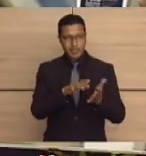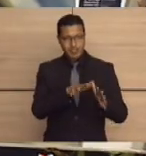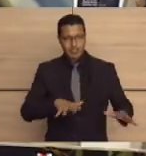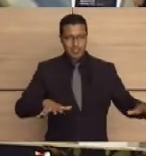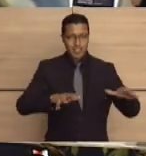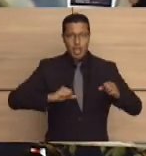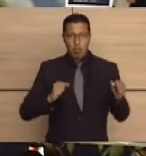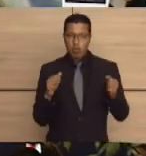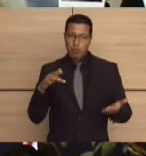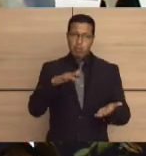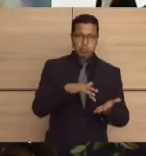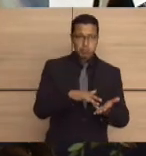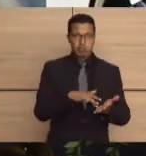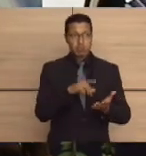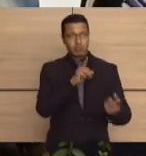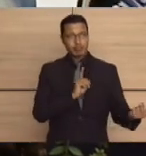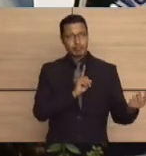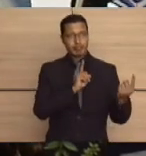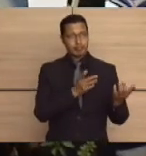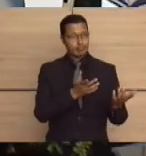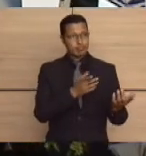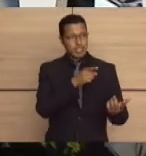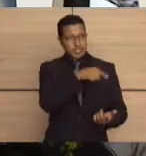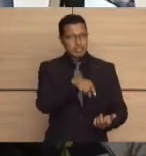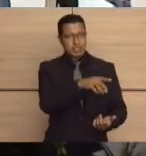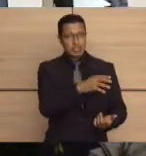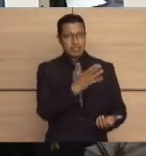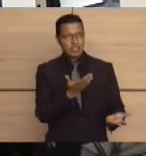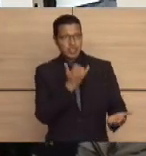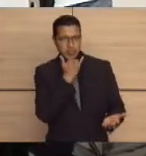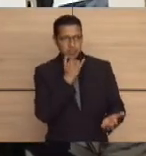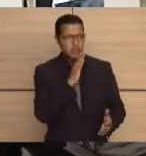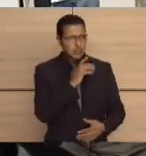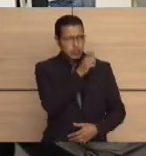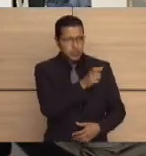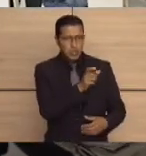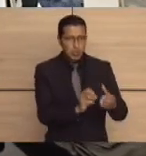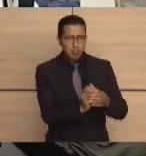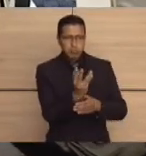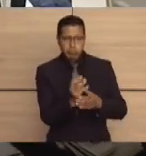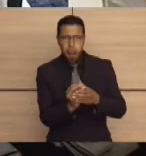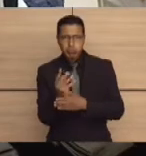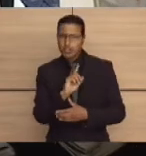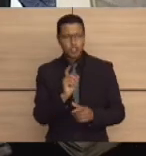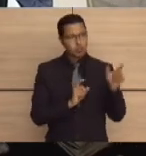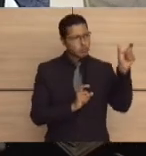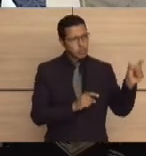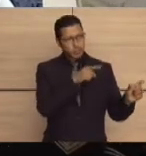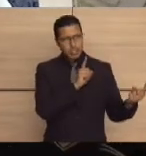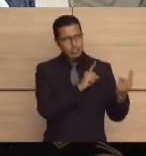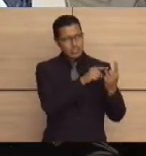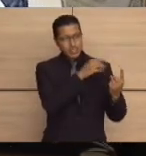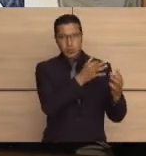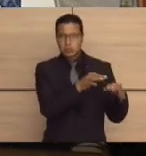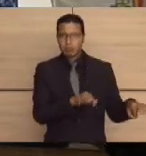Bogotá y allí se encontró con que no había un viejecito que cultivaba plantas, sino uno de los botánicos más importantes que